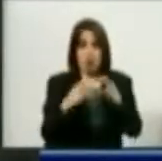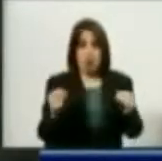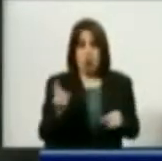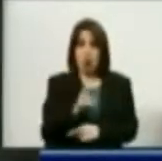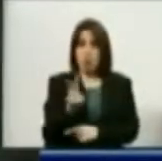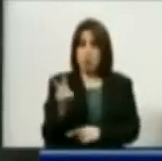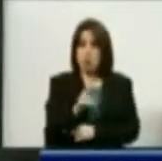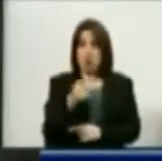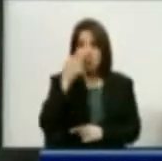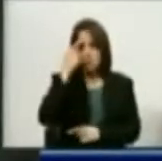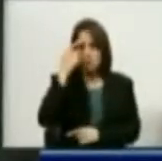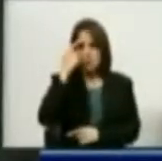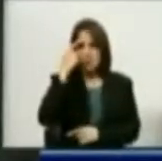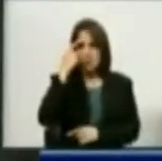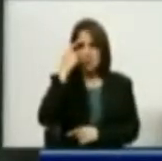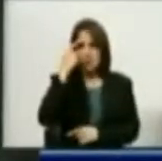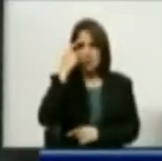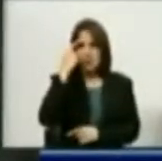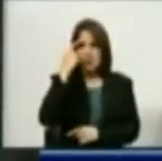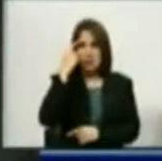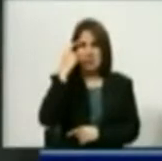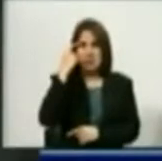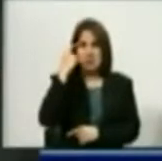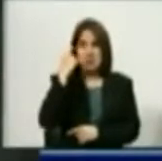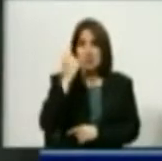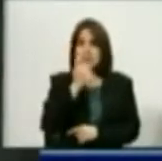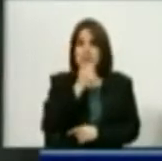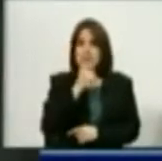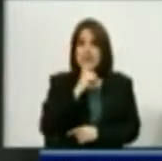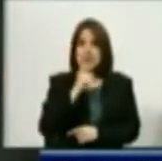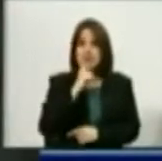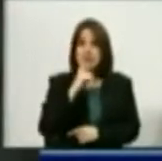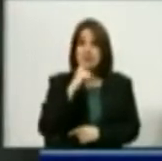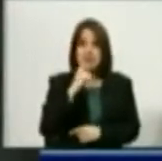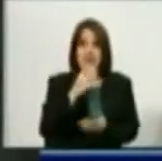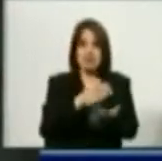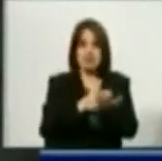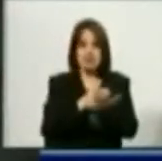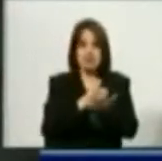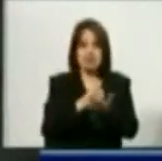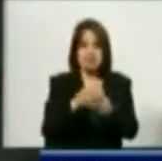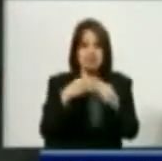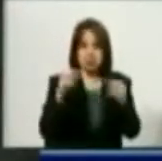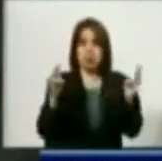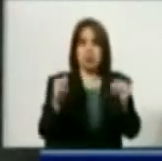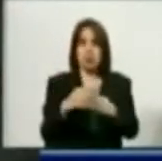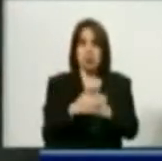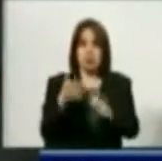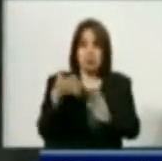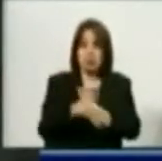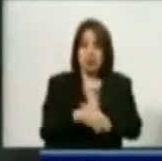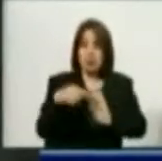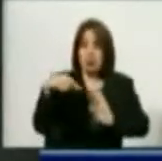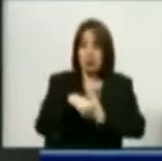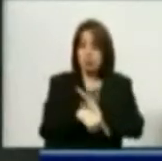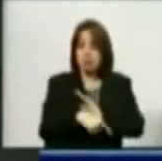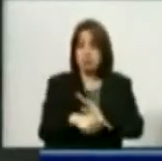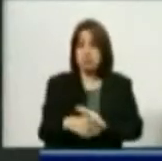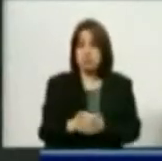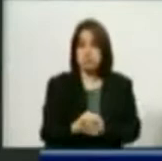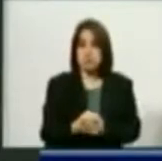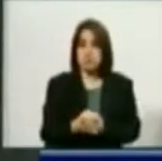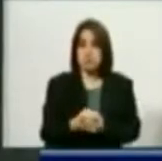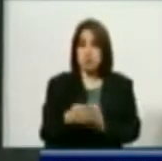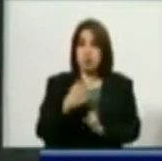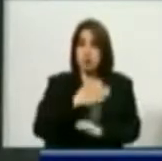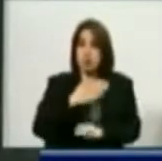saben que nos va a costar mucho salir de este de esta fosa en la que estamos yo estoy seguro